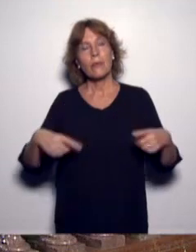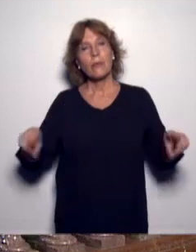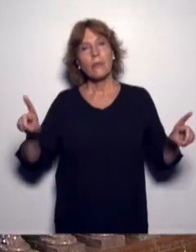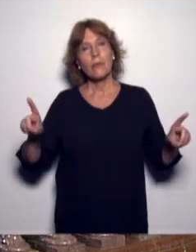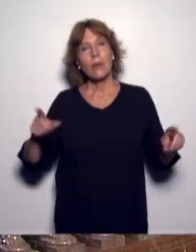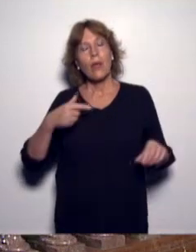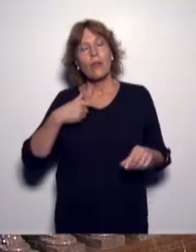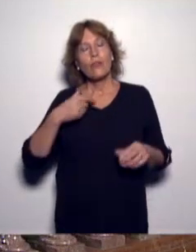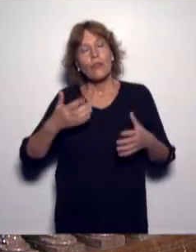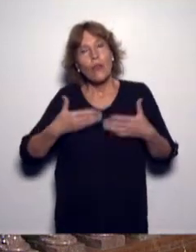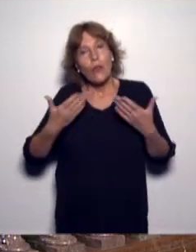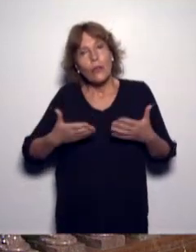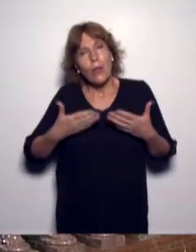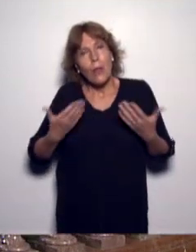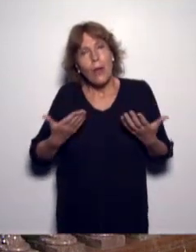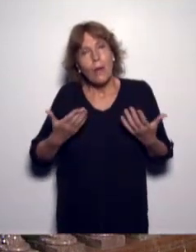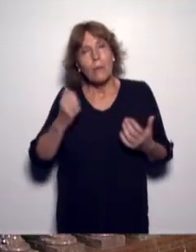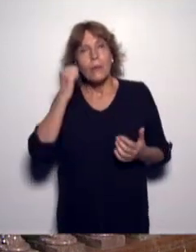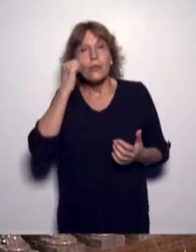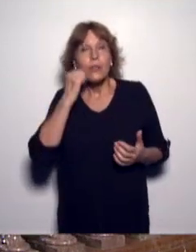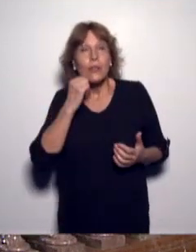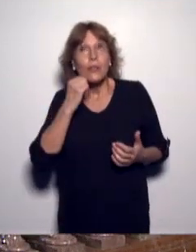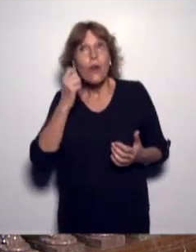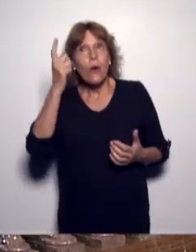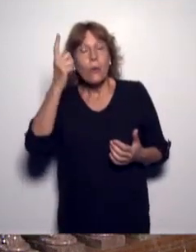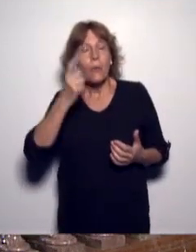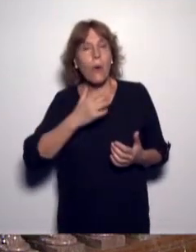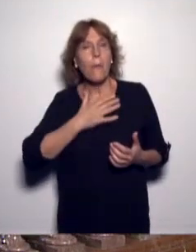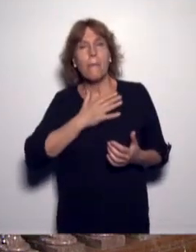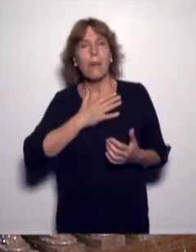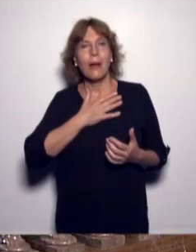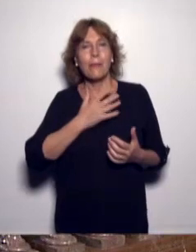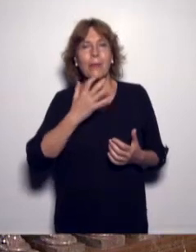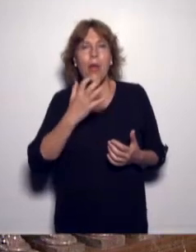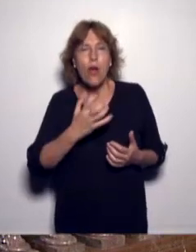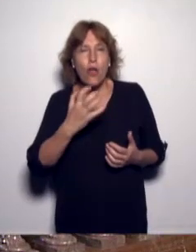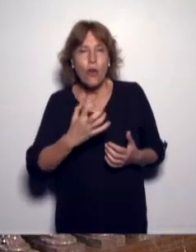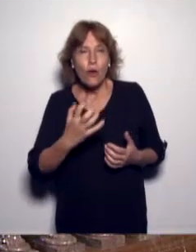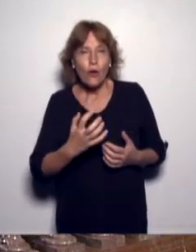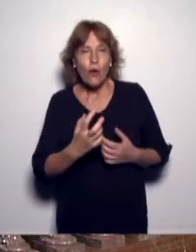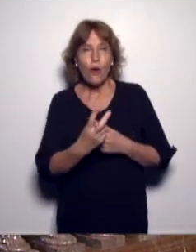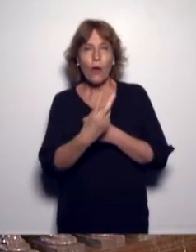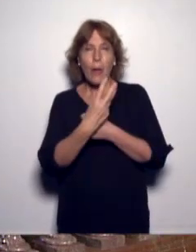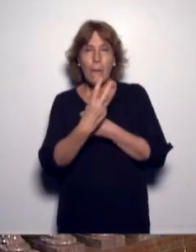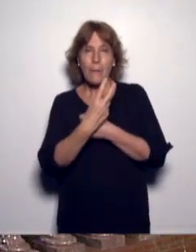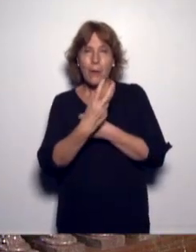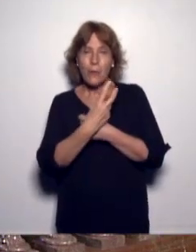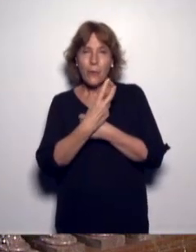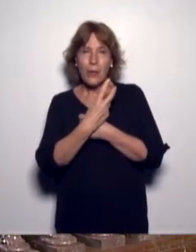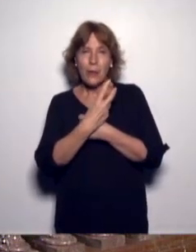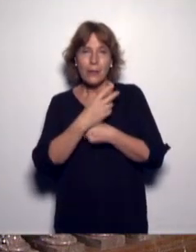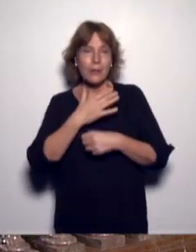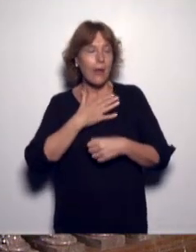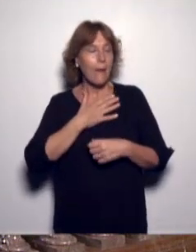amo, Señor, mi roca y mi refugio. En ti